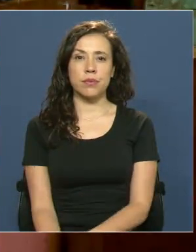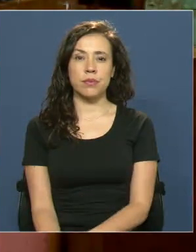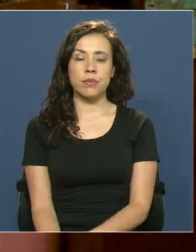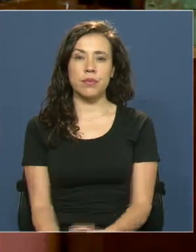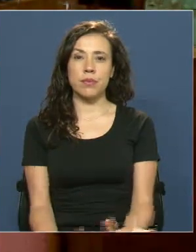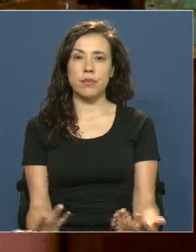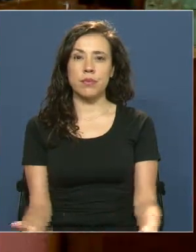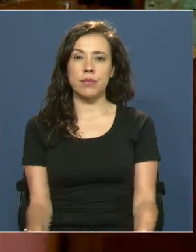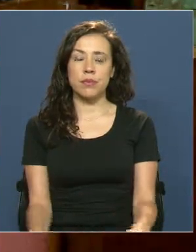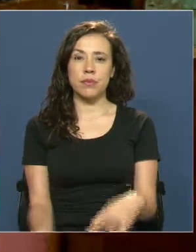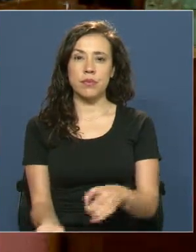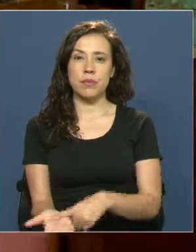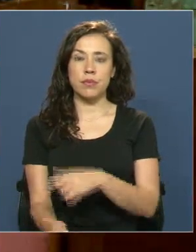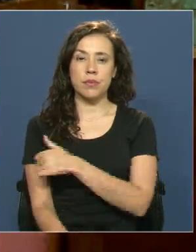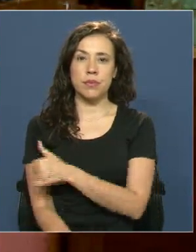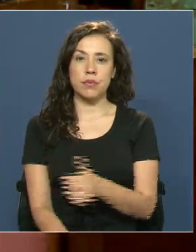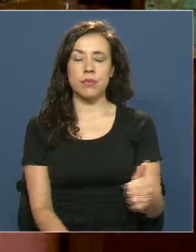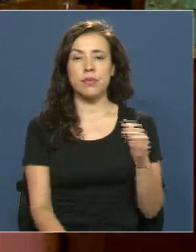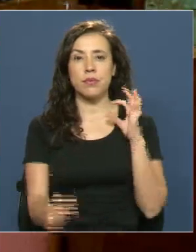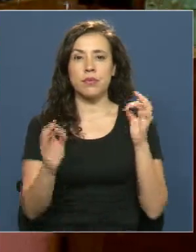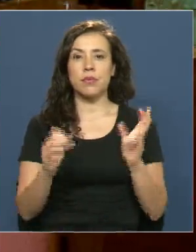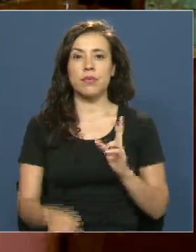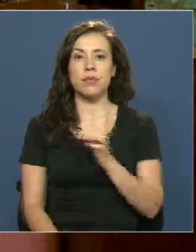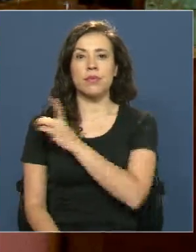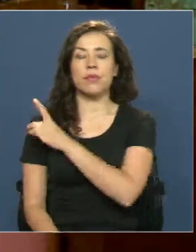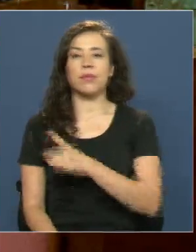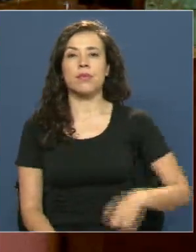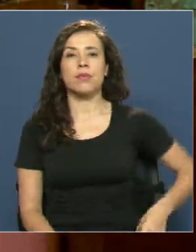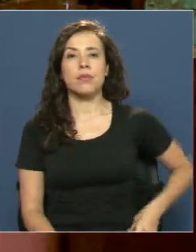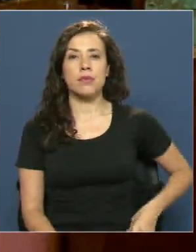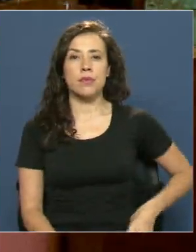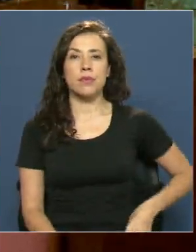Han votado todas las señoras y señores diputados.